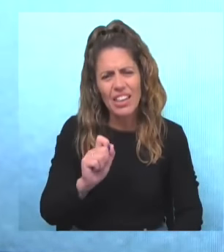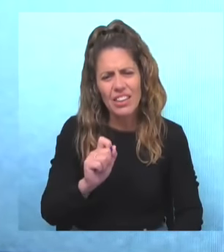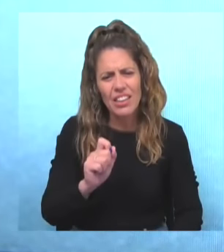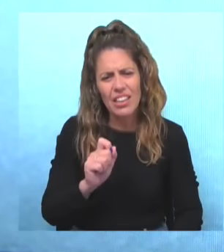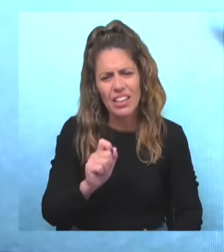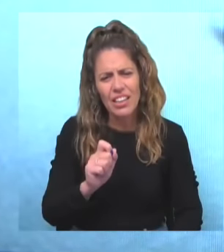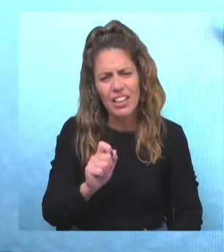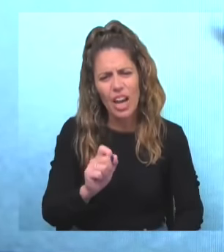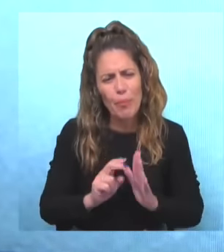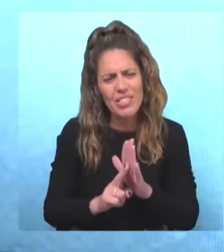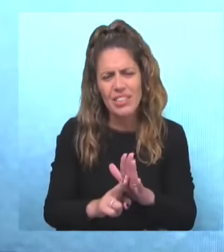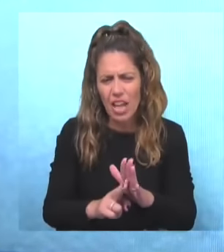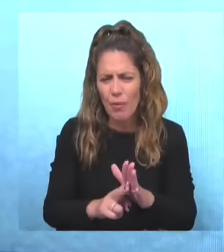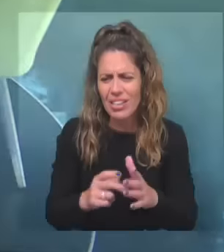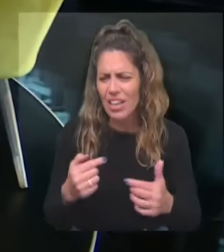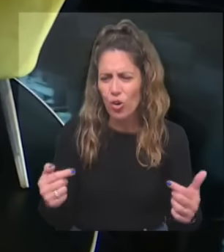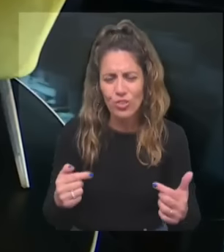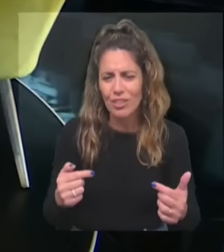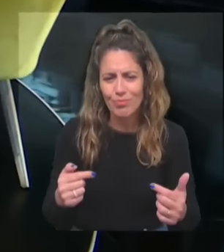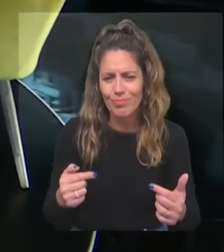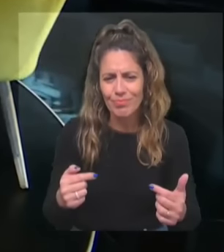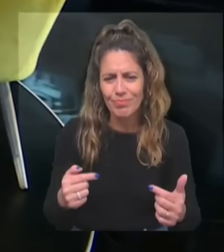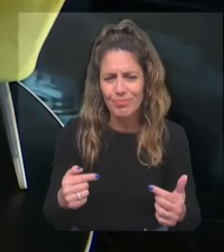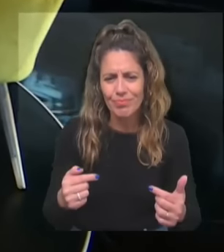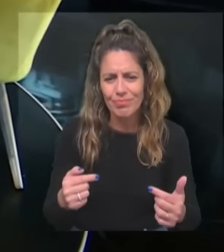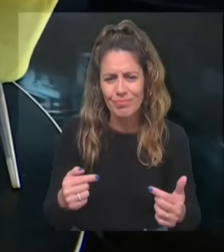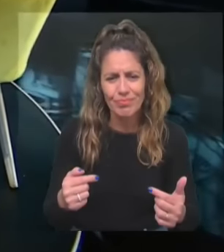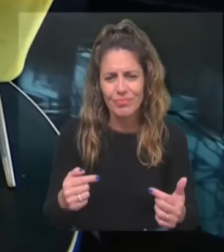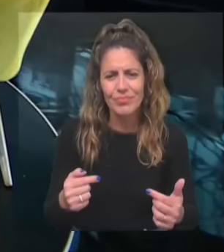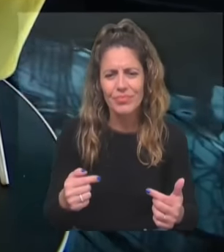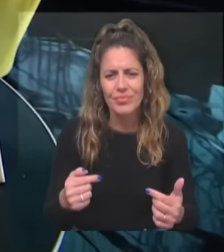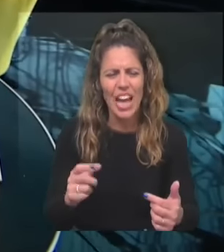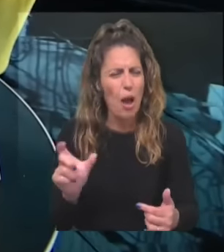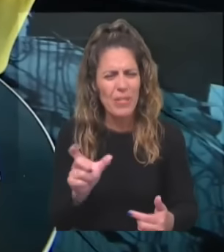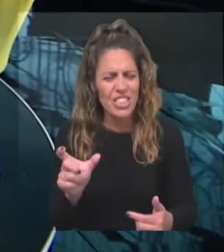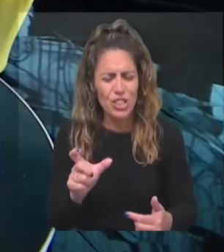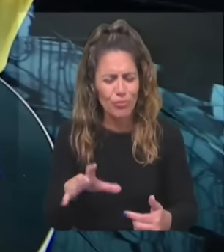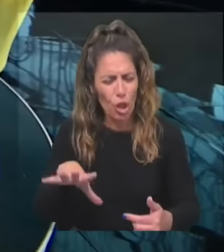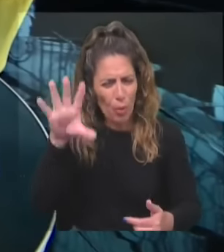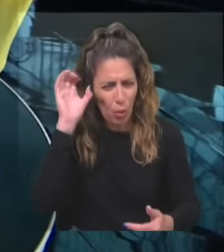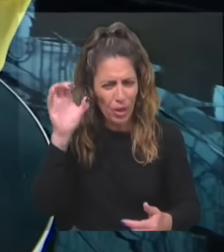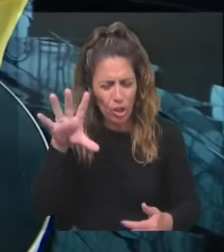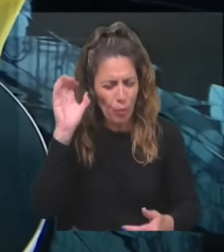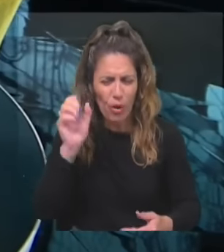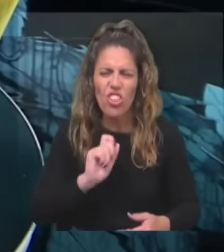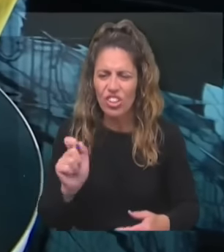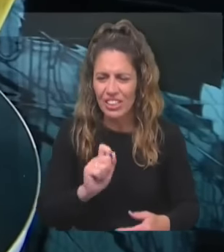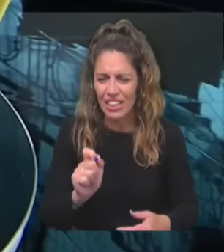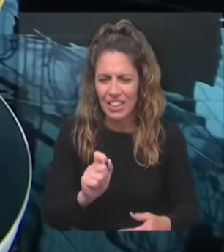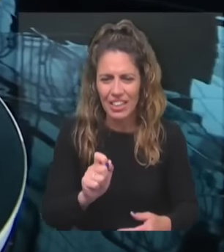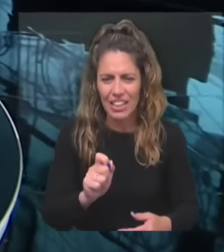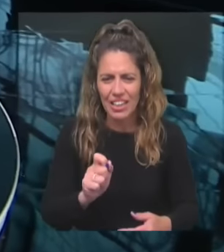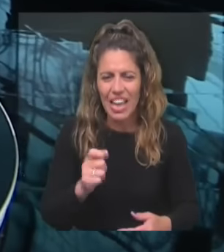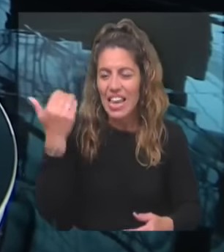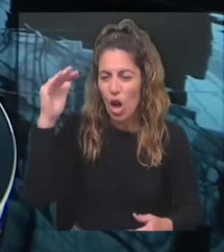y esas cosas, viste, que nos pasan a algunos de los veteranos, que hay de repente apellidos que negás. Pero bueno, no me acuerdo quién fue la